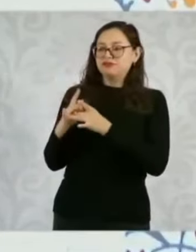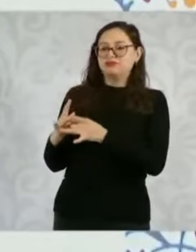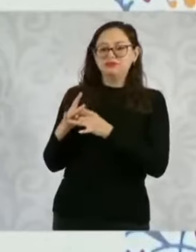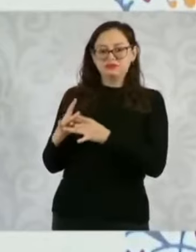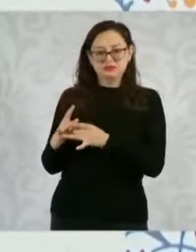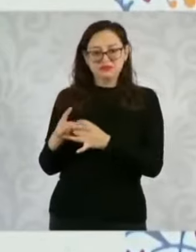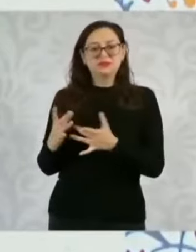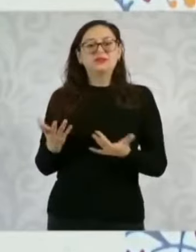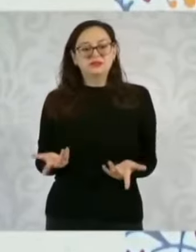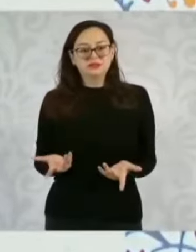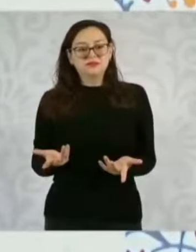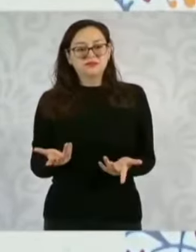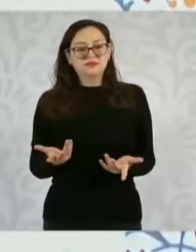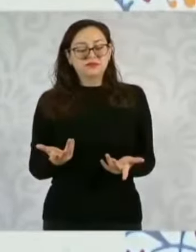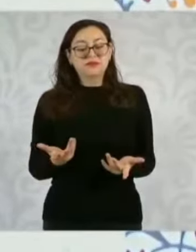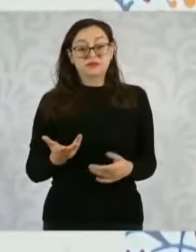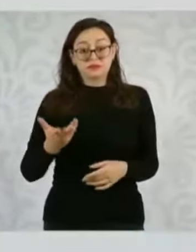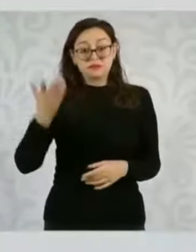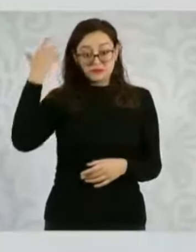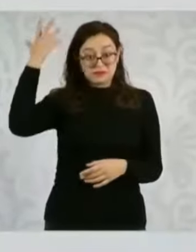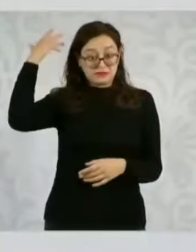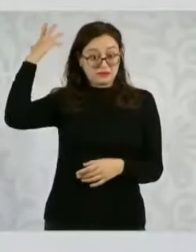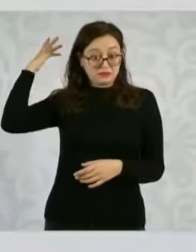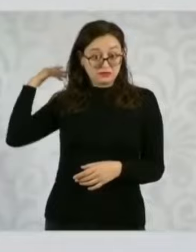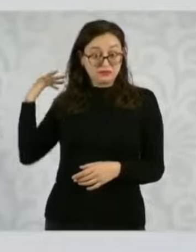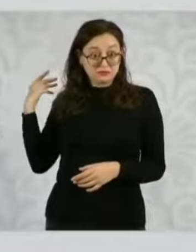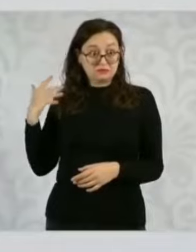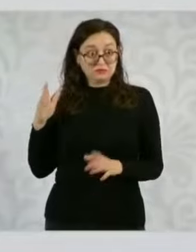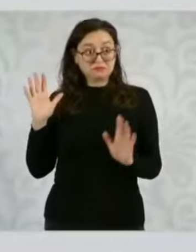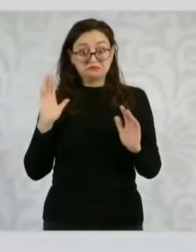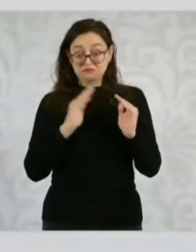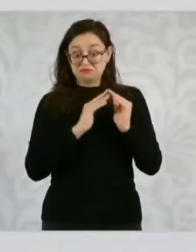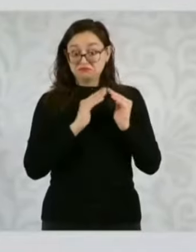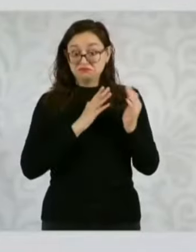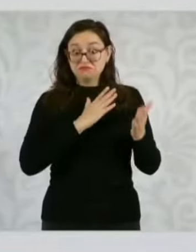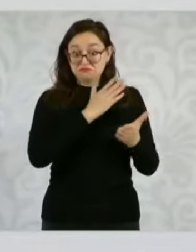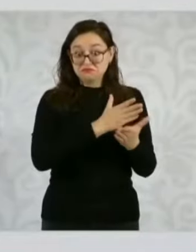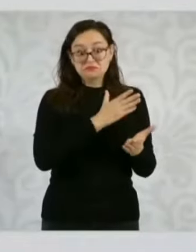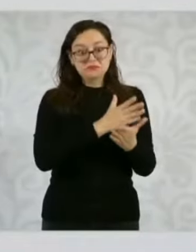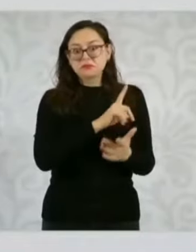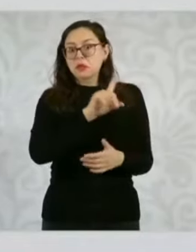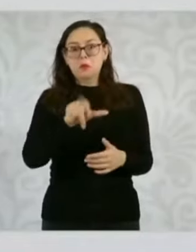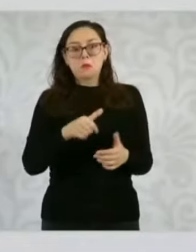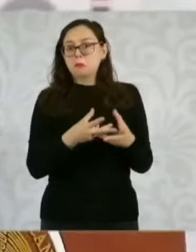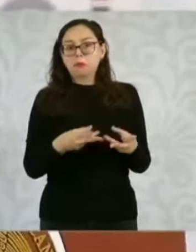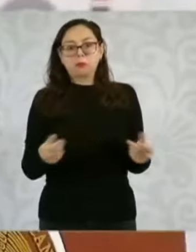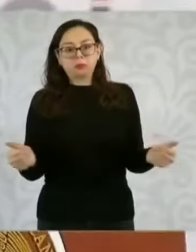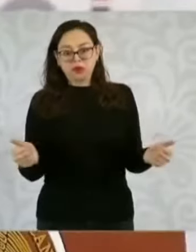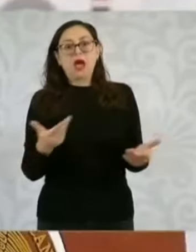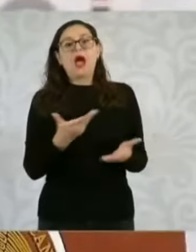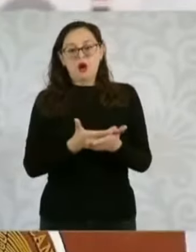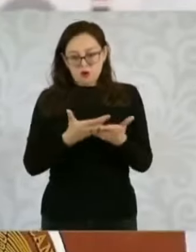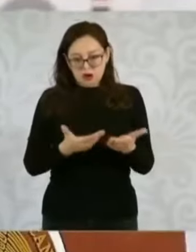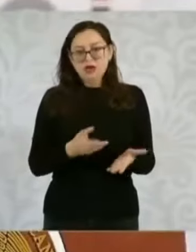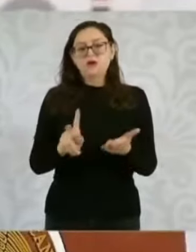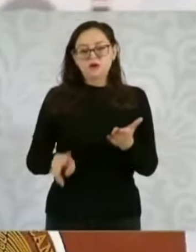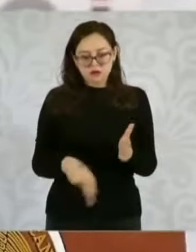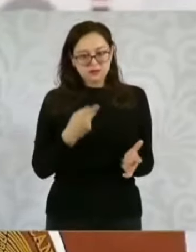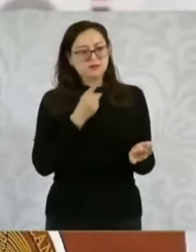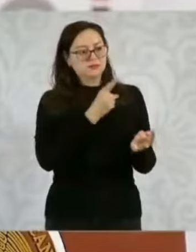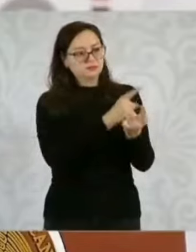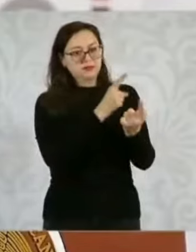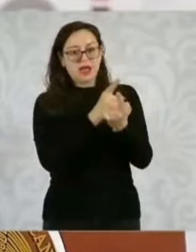ocurrió en México, la consulta en el domicilio. Y hacerlo con bienestar nos va a permitir que se atienda a todos